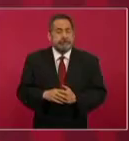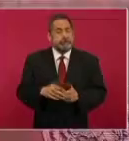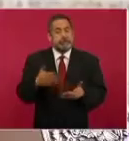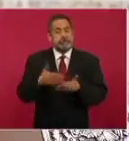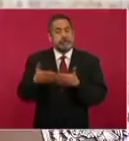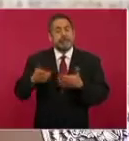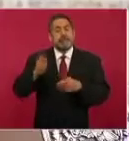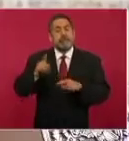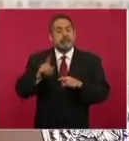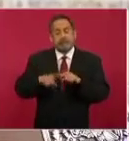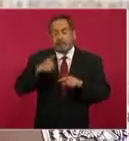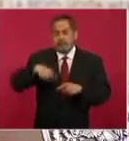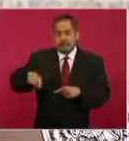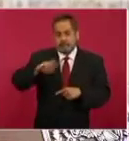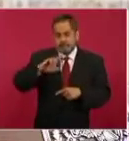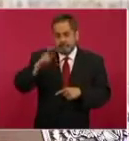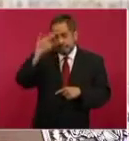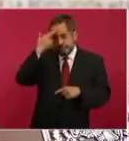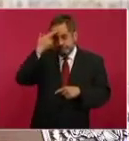ahora tenemos que recordar